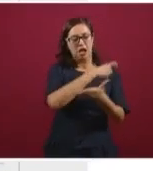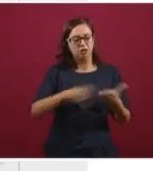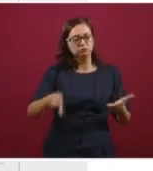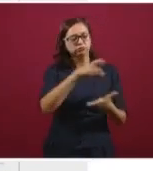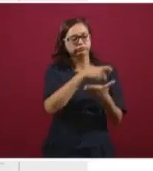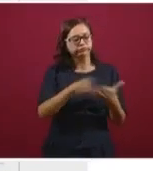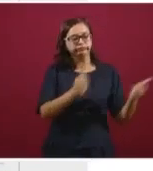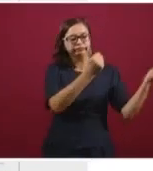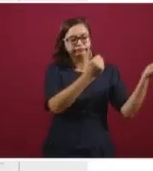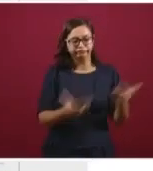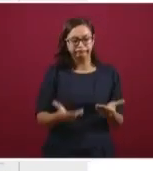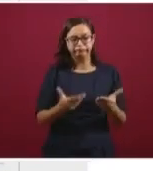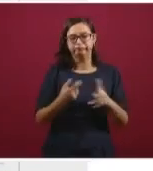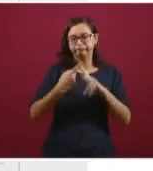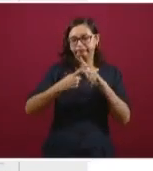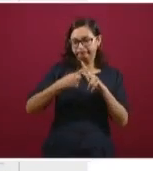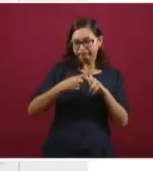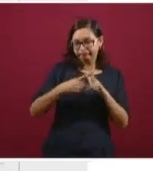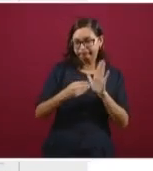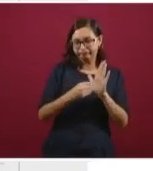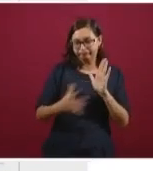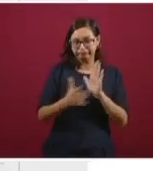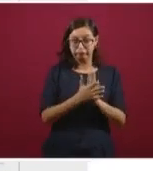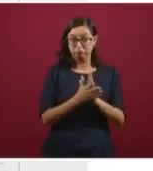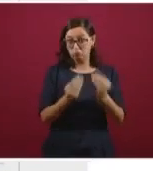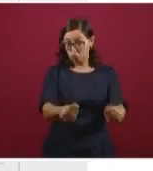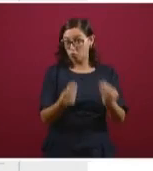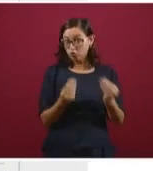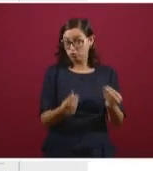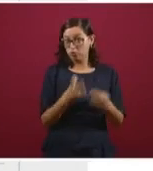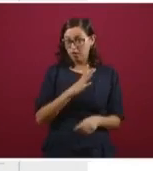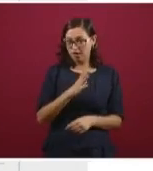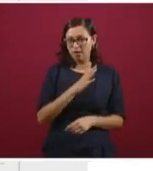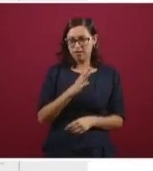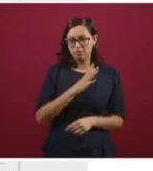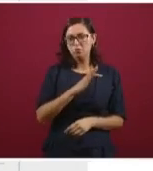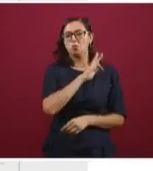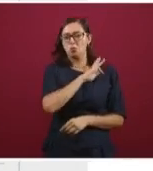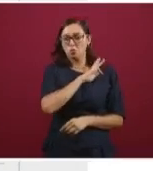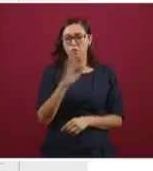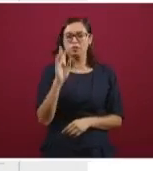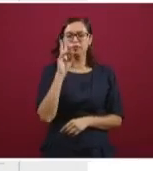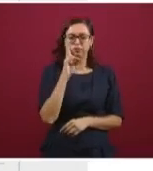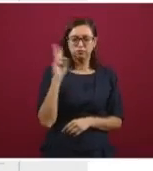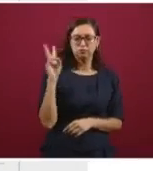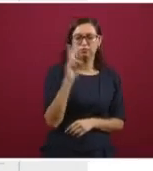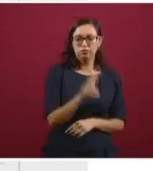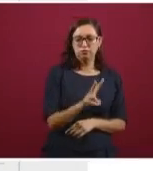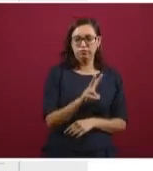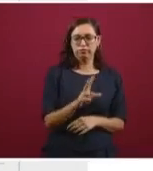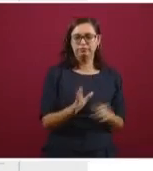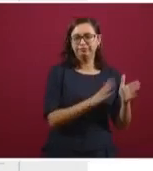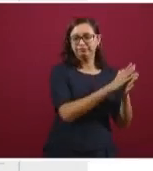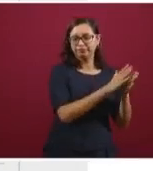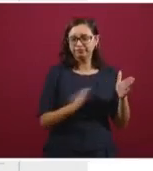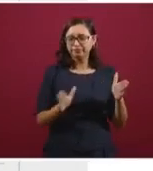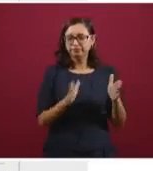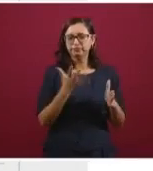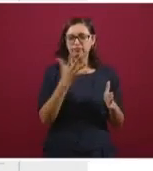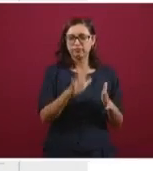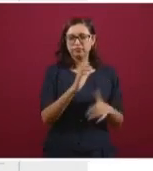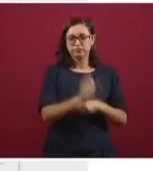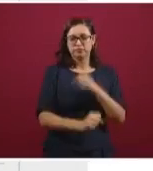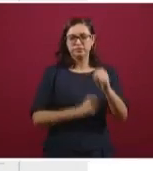y a los números que se establecieron, que son sumamente elevados. Aquí ustedes pueden ver, en estos 10 años,